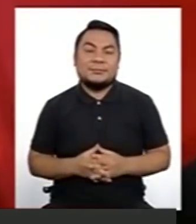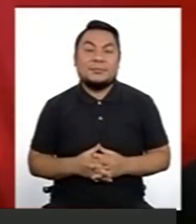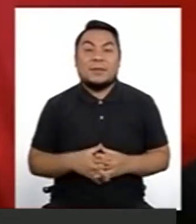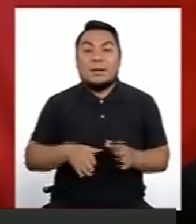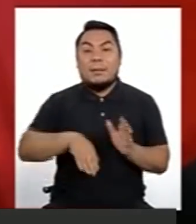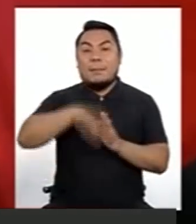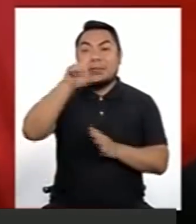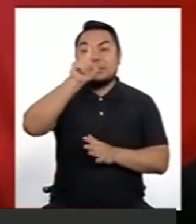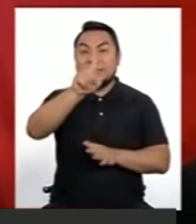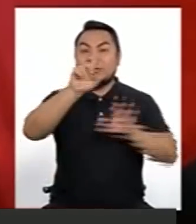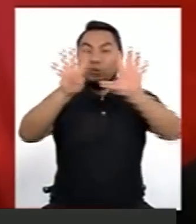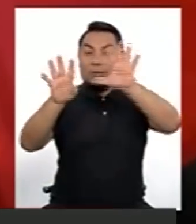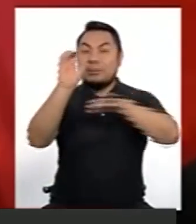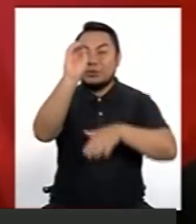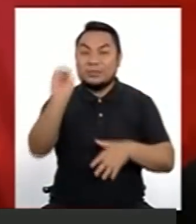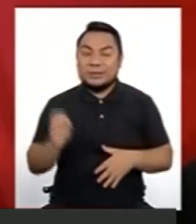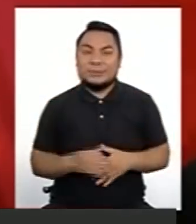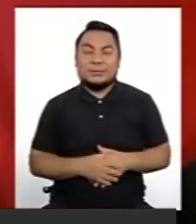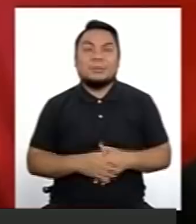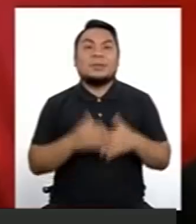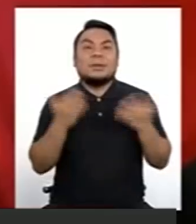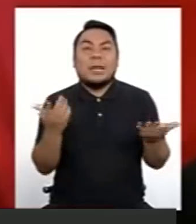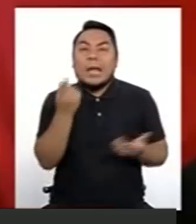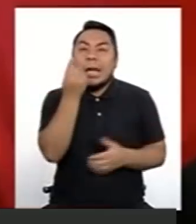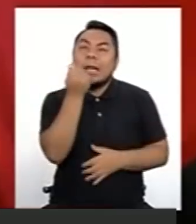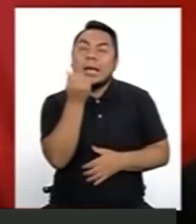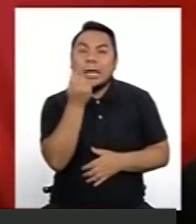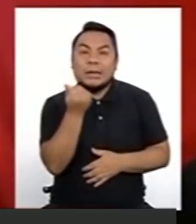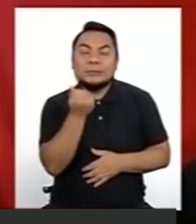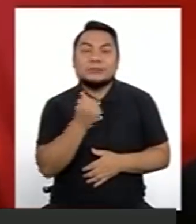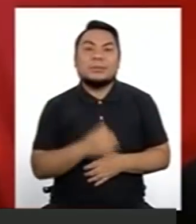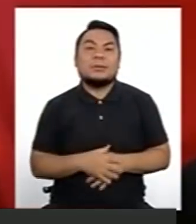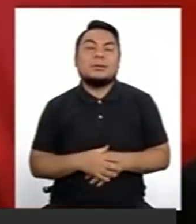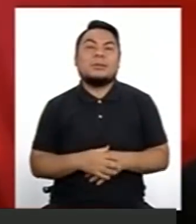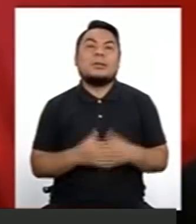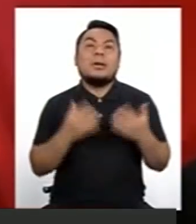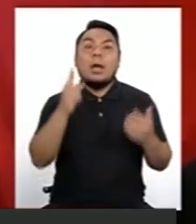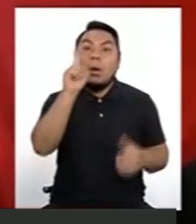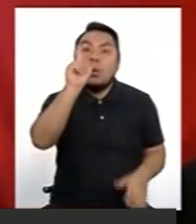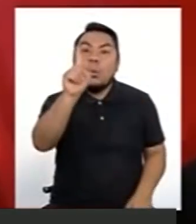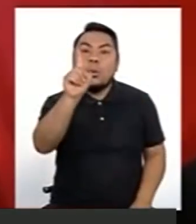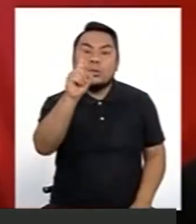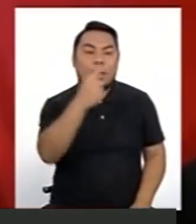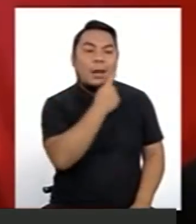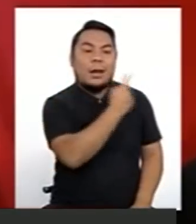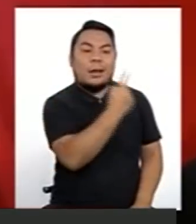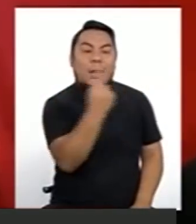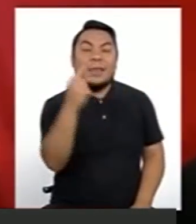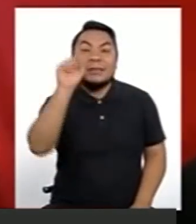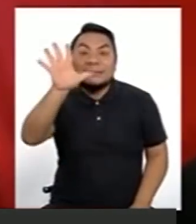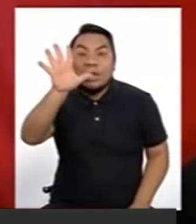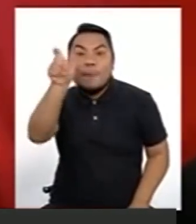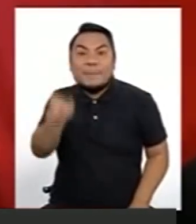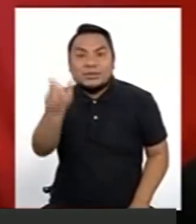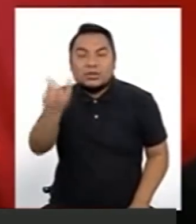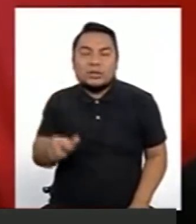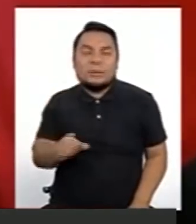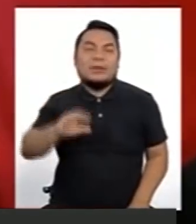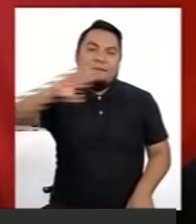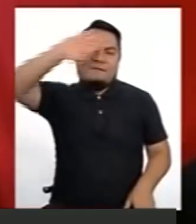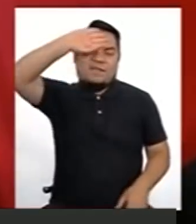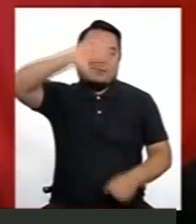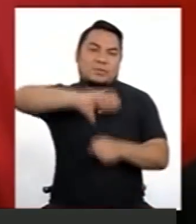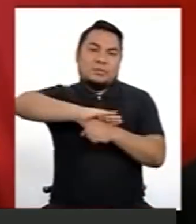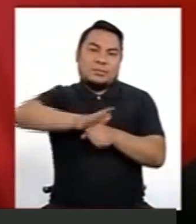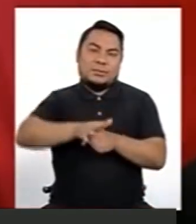Más del 19%. Es decir, casi uno de cada cinco comerciantes es positivo en